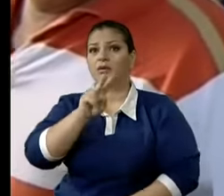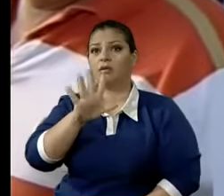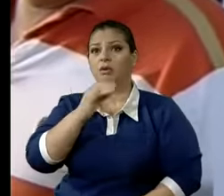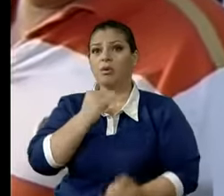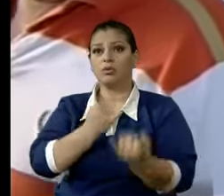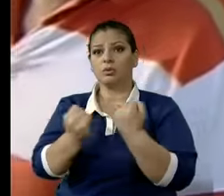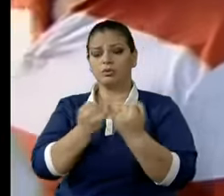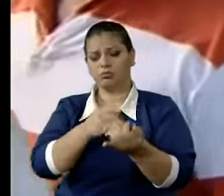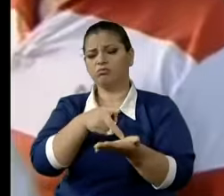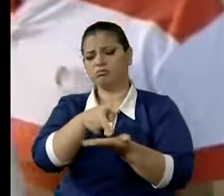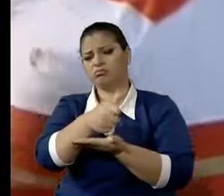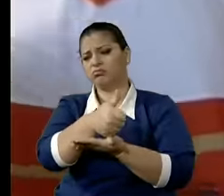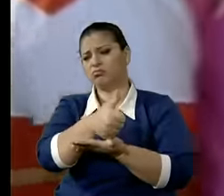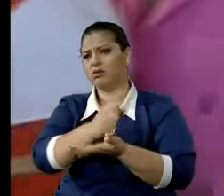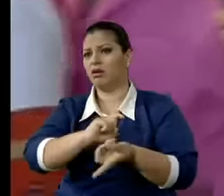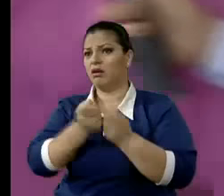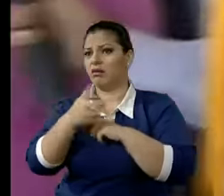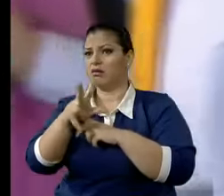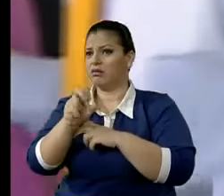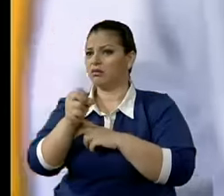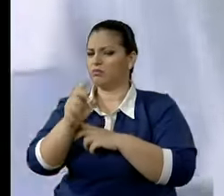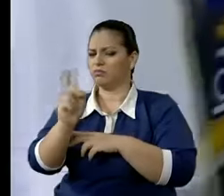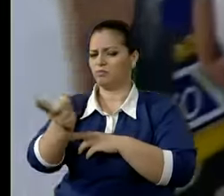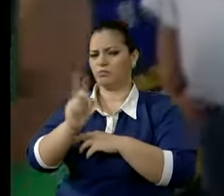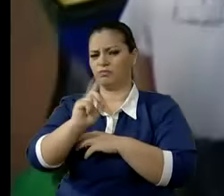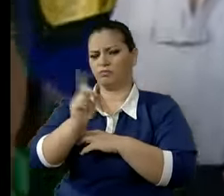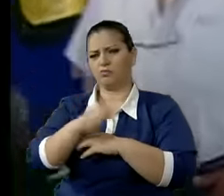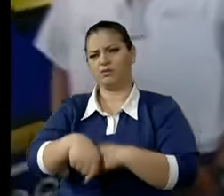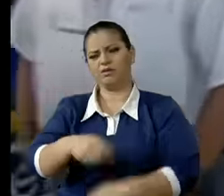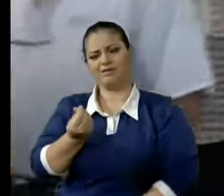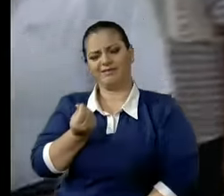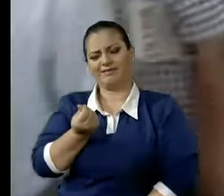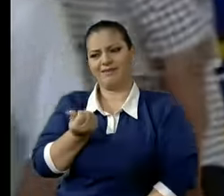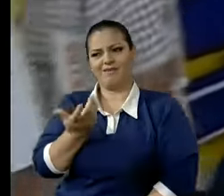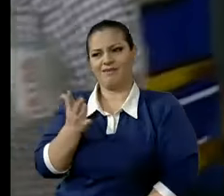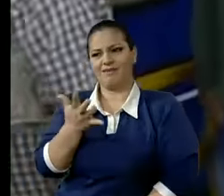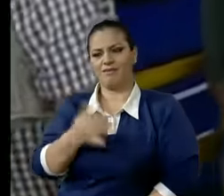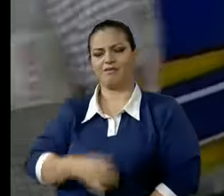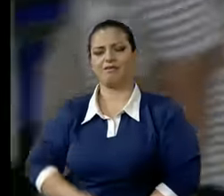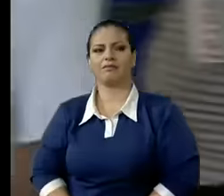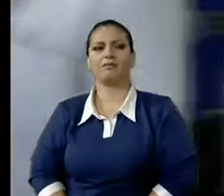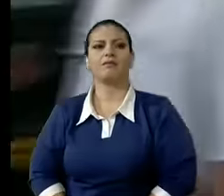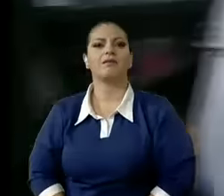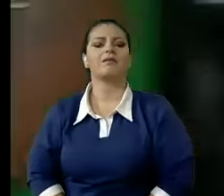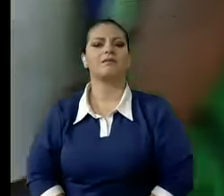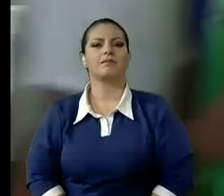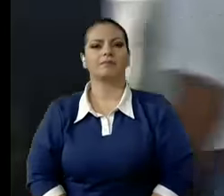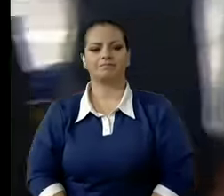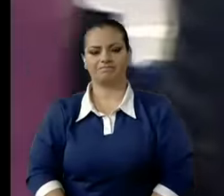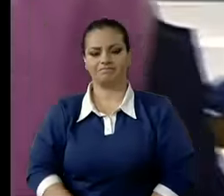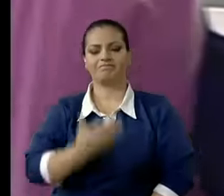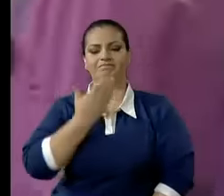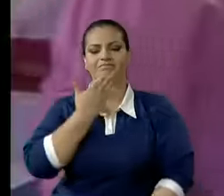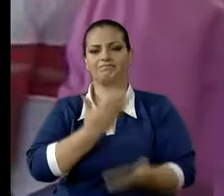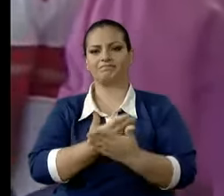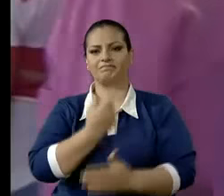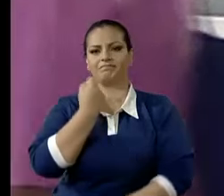Ni ninguna otra cosa. La cuestión va por otro lado, por la economía. Listo, caballero. Muchas gracias, Martín. Vamos.